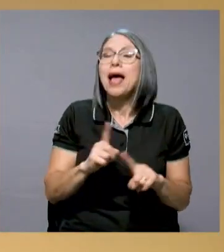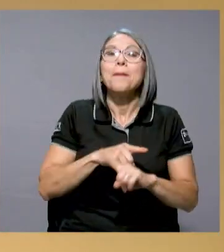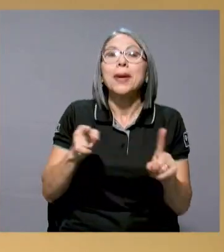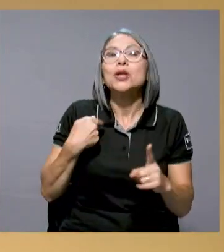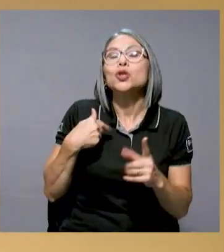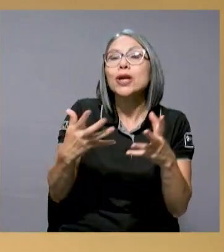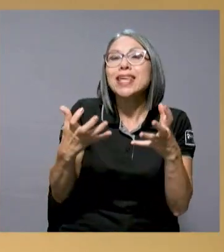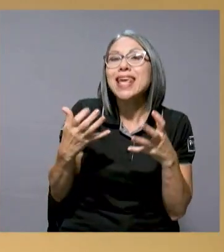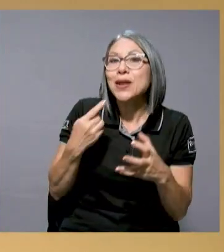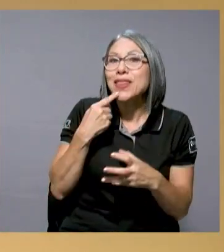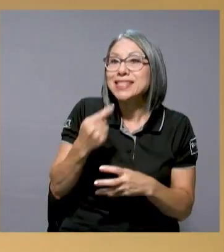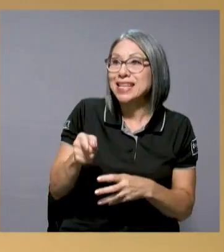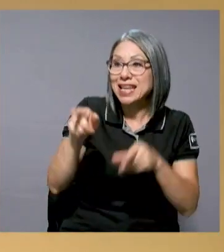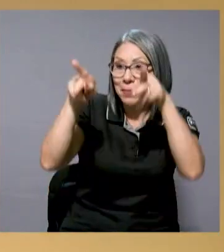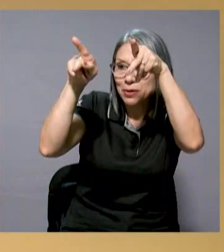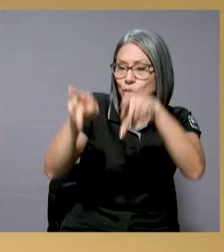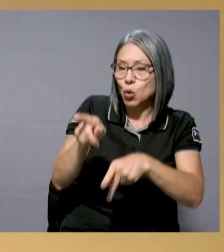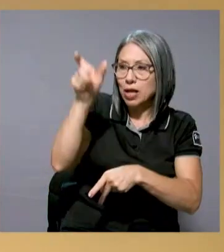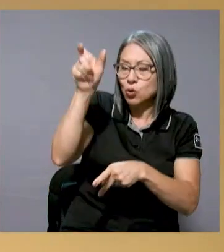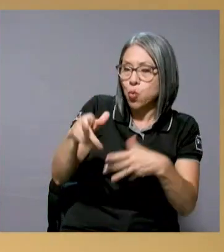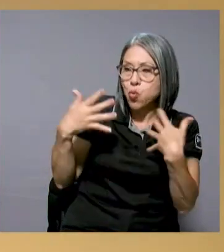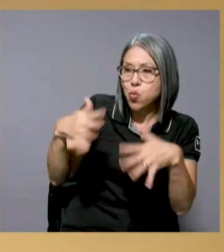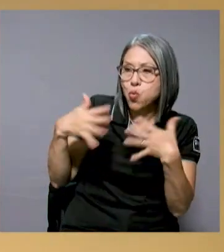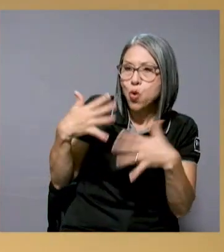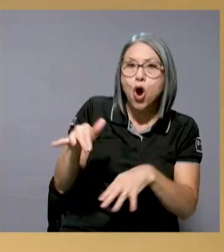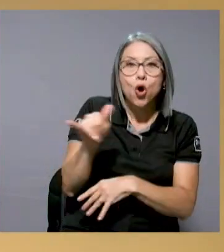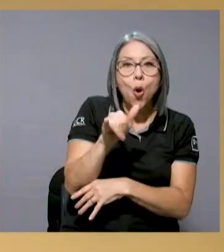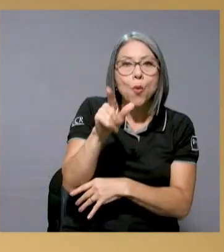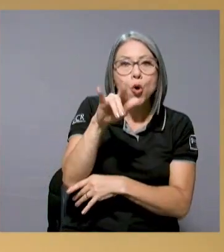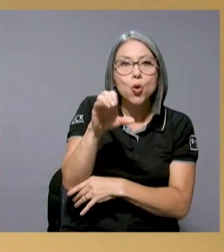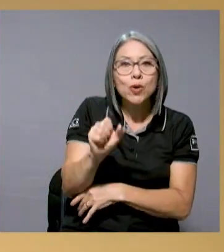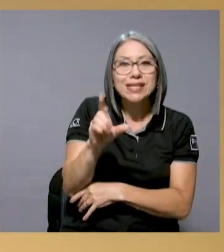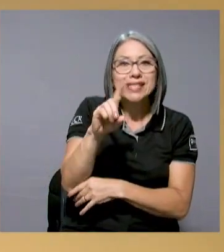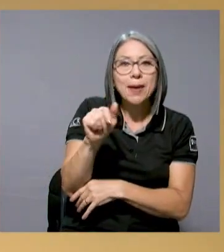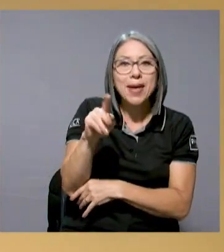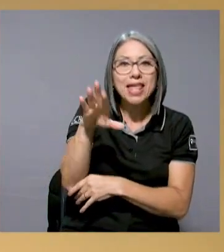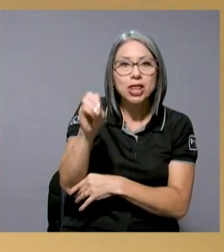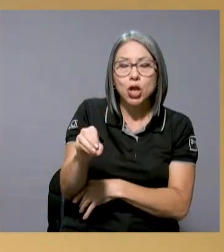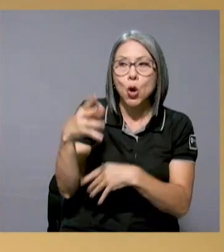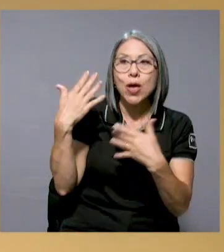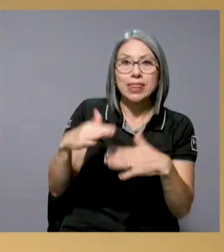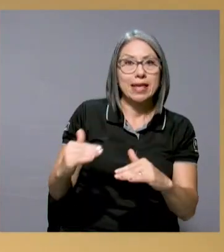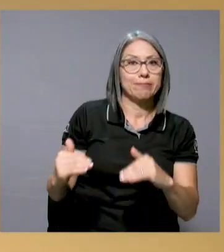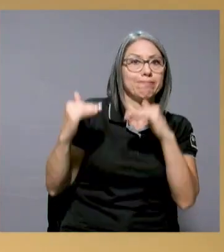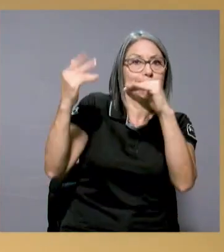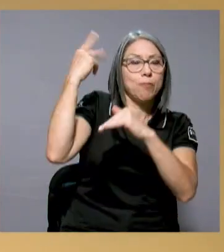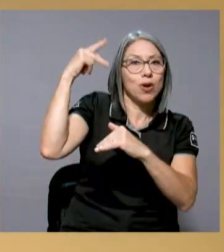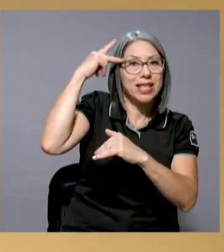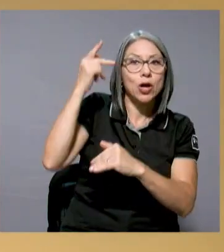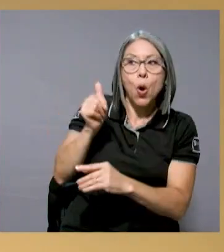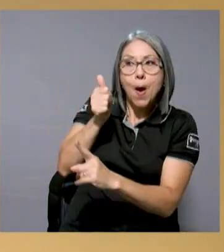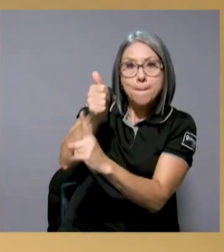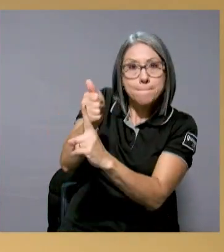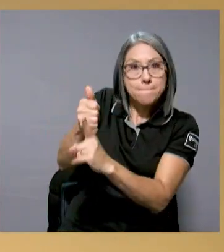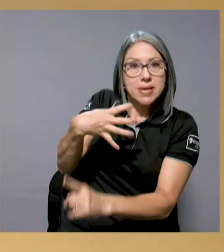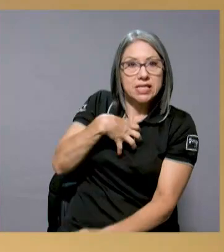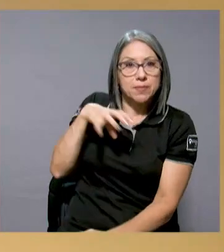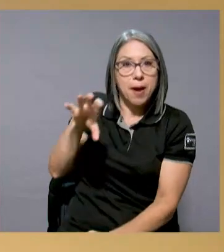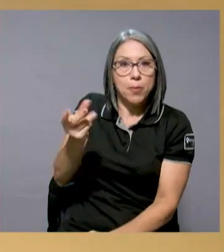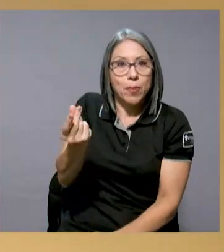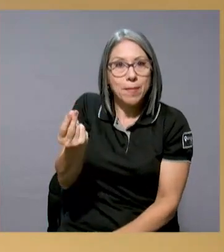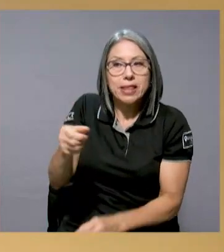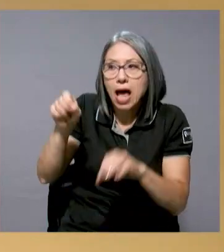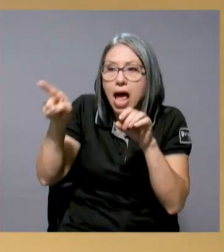figuras tan descollantes como Luis Demetrio, de altísimo nivel político, ponía de su bolsillo para poder sacar adelante. Y creo